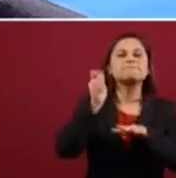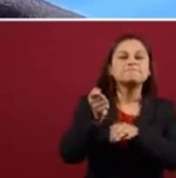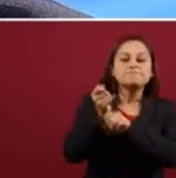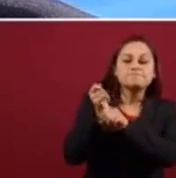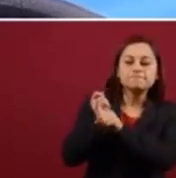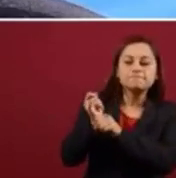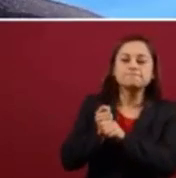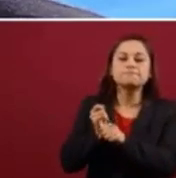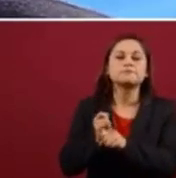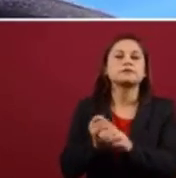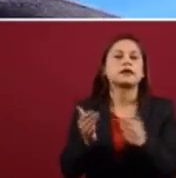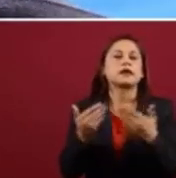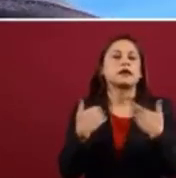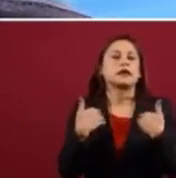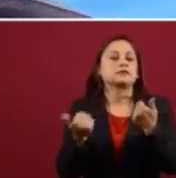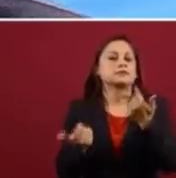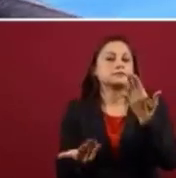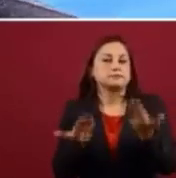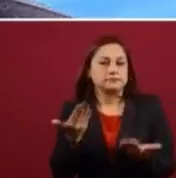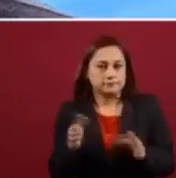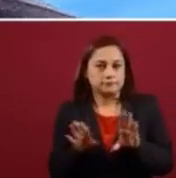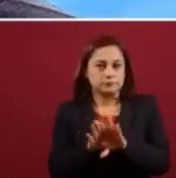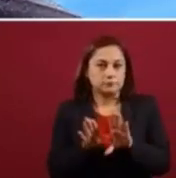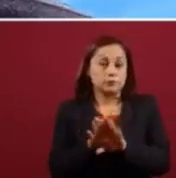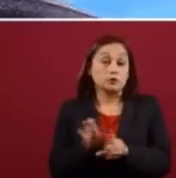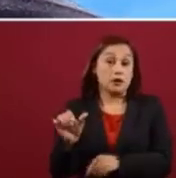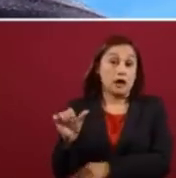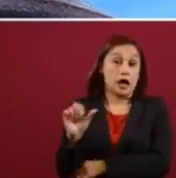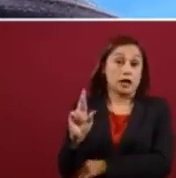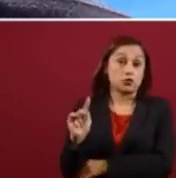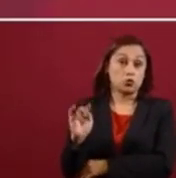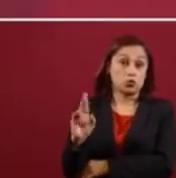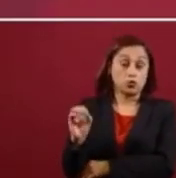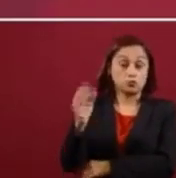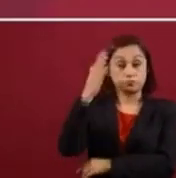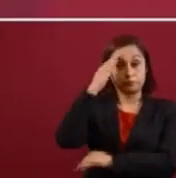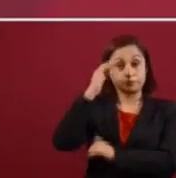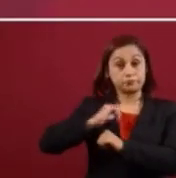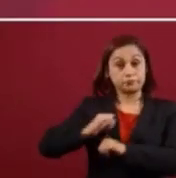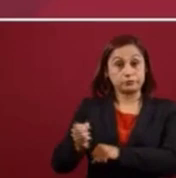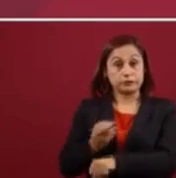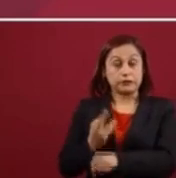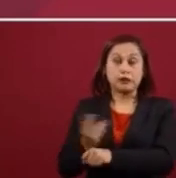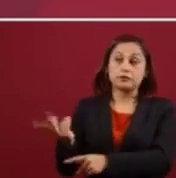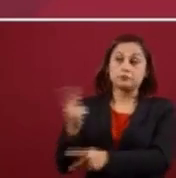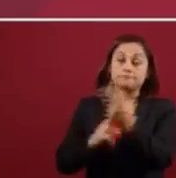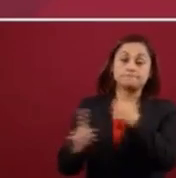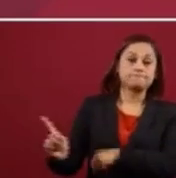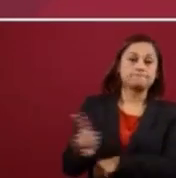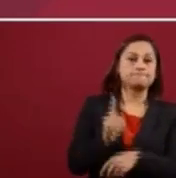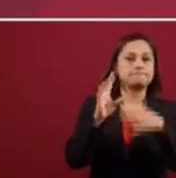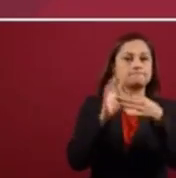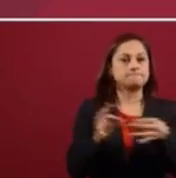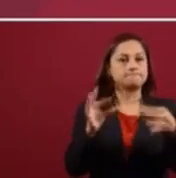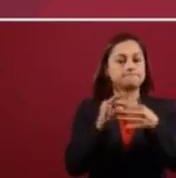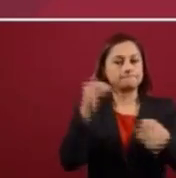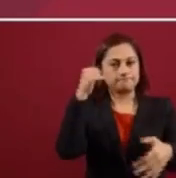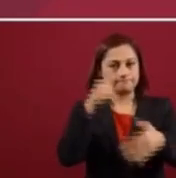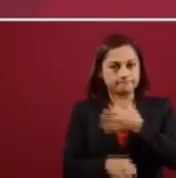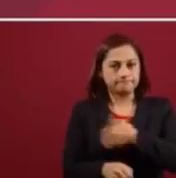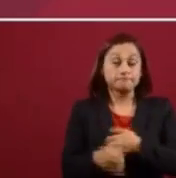bien y esta es una muy buena noticia repito para el pueblo de